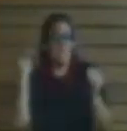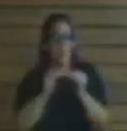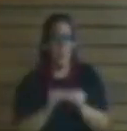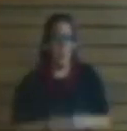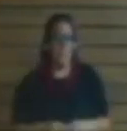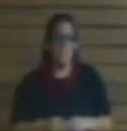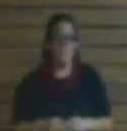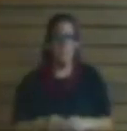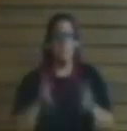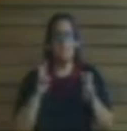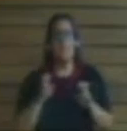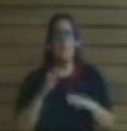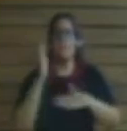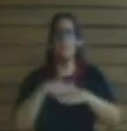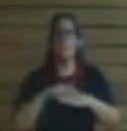a hablar.